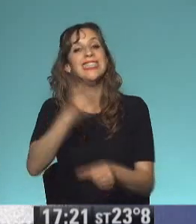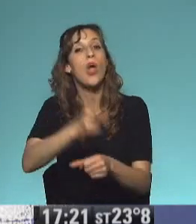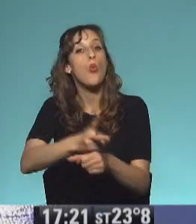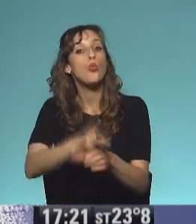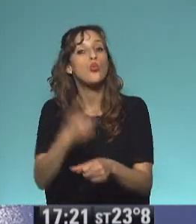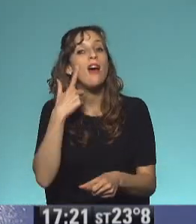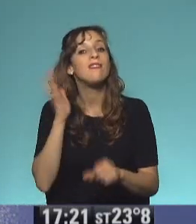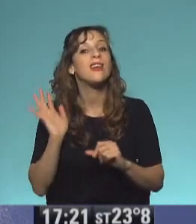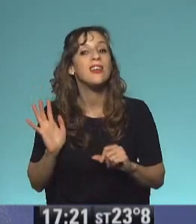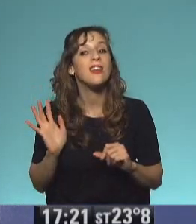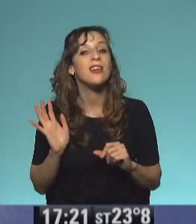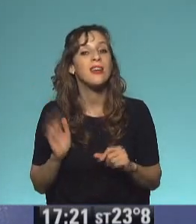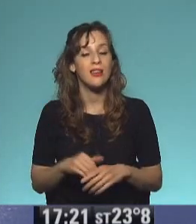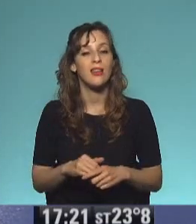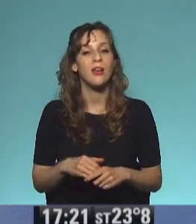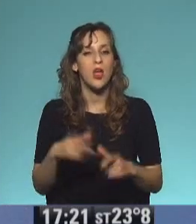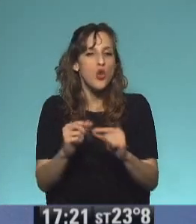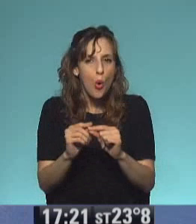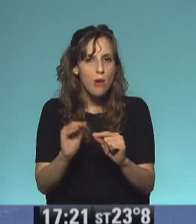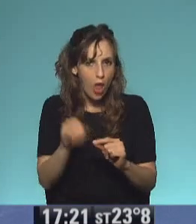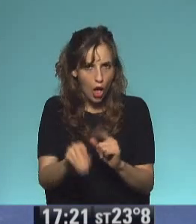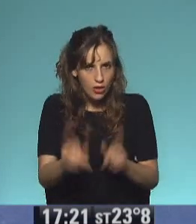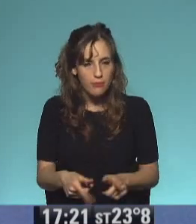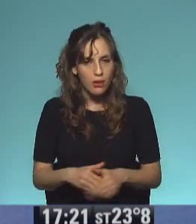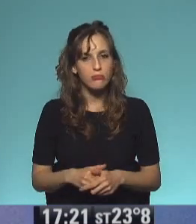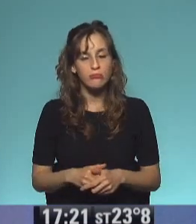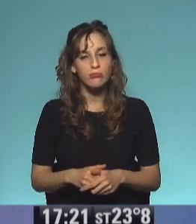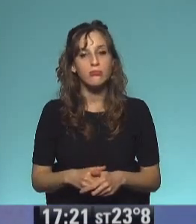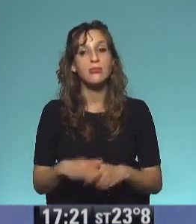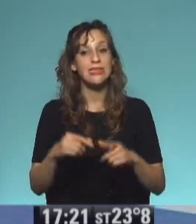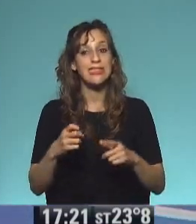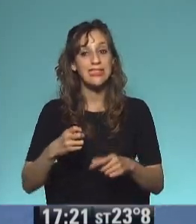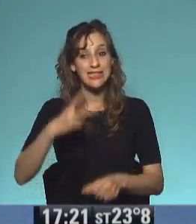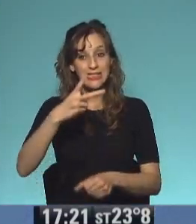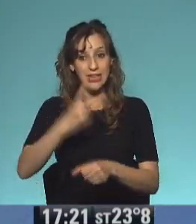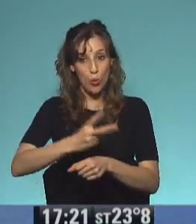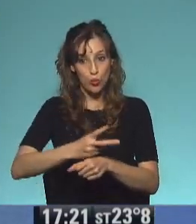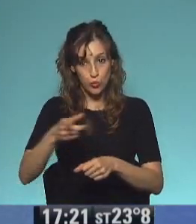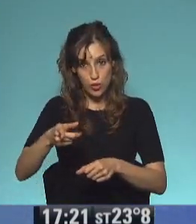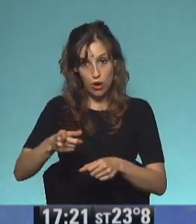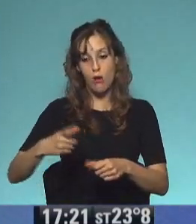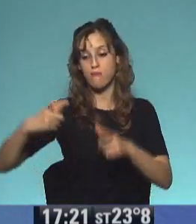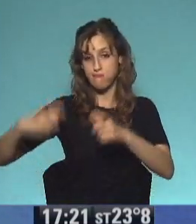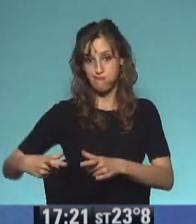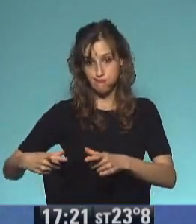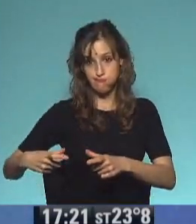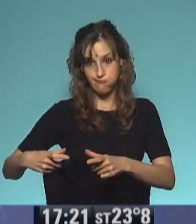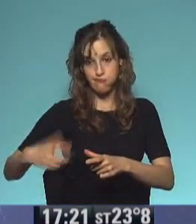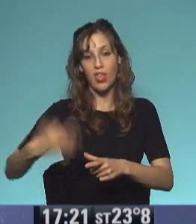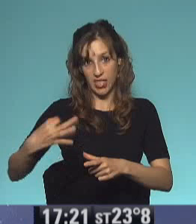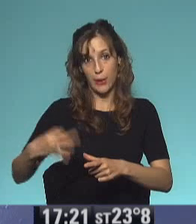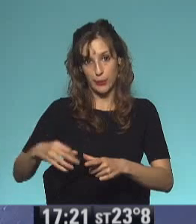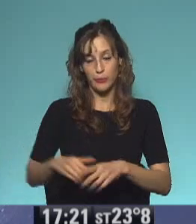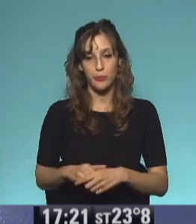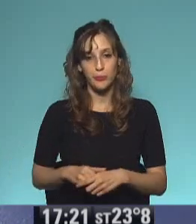podemos poner números a la rayuela, ¿eh? También, claro. ¿No? Acá, acá, los costaditos, ¿eh? Esa, que después hay que tirarla y embocarla allá